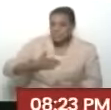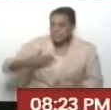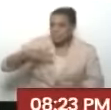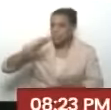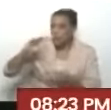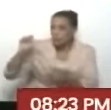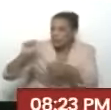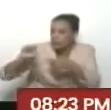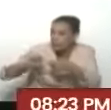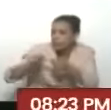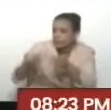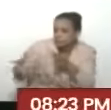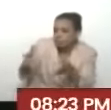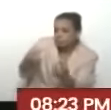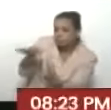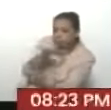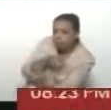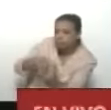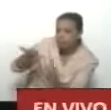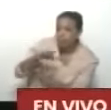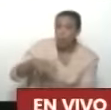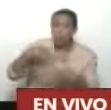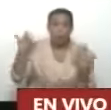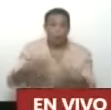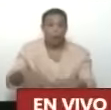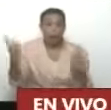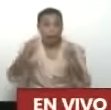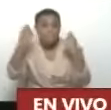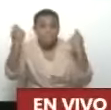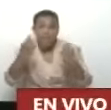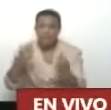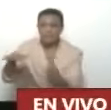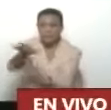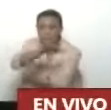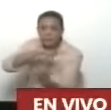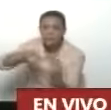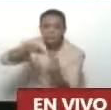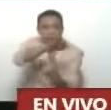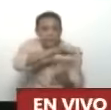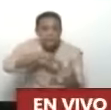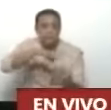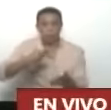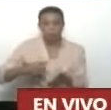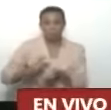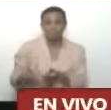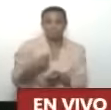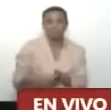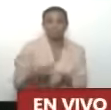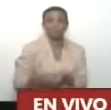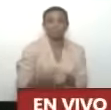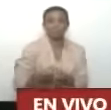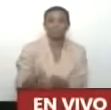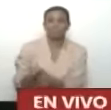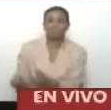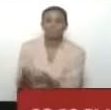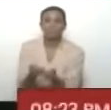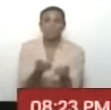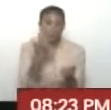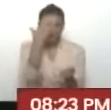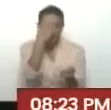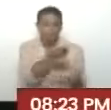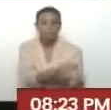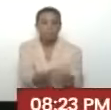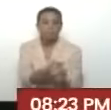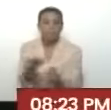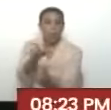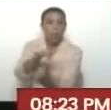con campañas, presidente, brutales y con unos millones de dólares expuestos, porque ellos de eso saben.